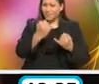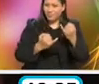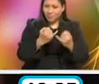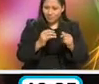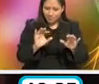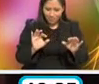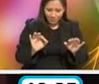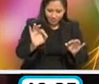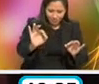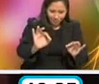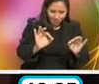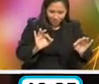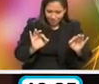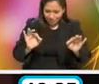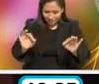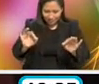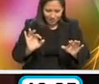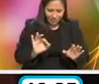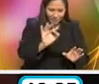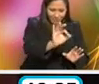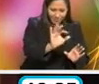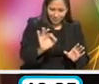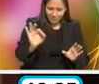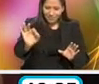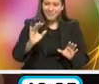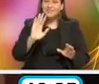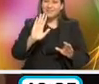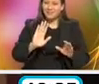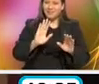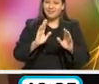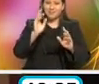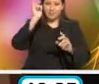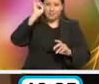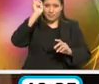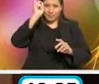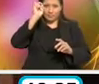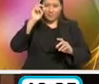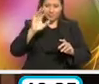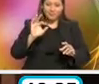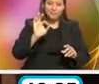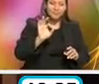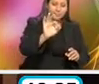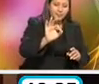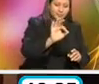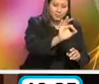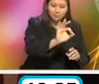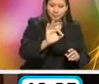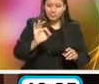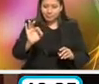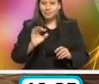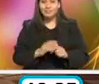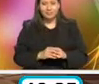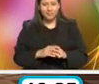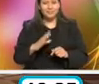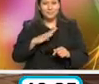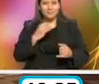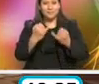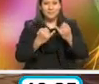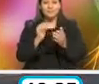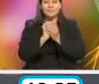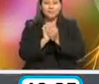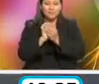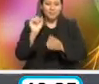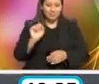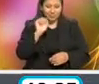mesa, por así decirlo, ¿no? Es como un juego donde se juntan todos los juegos. O sea, se junta el ajedrez, cualquier juego de